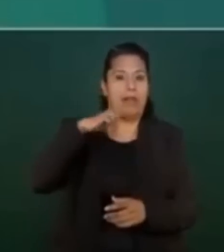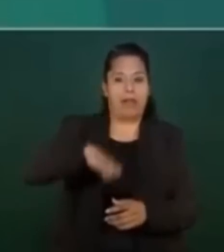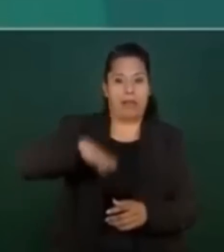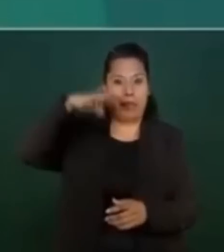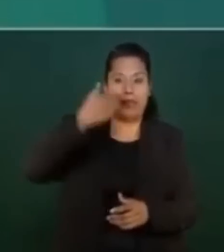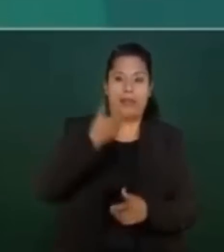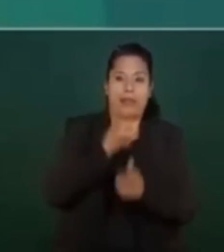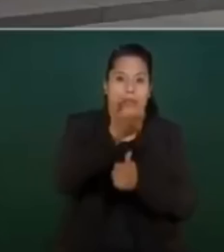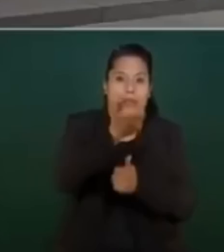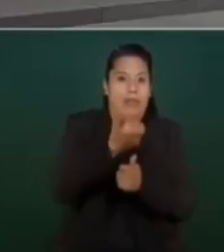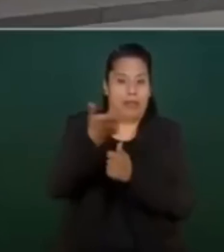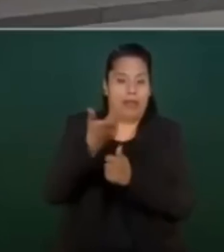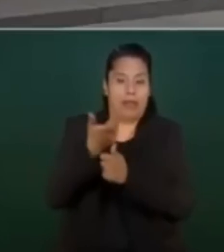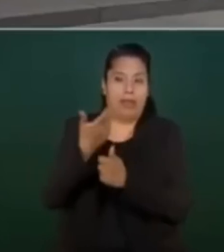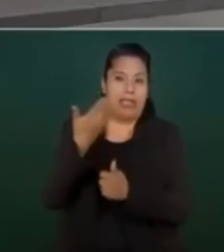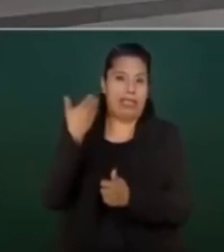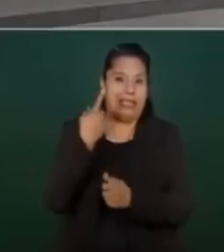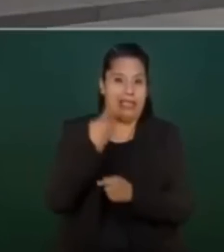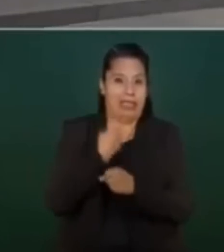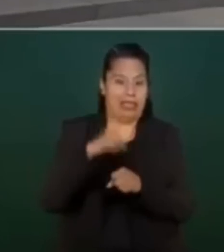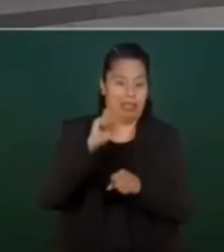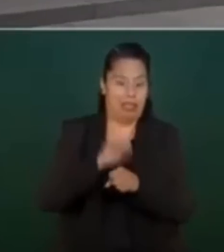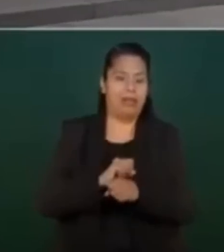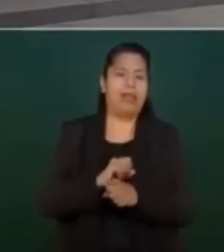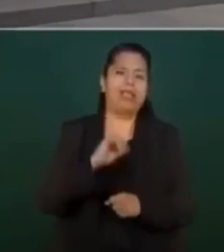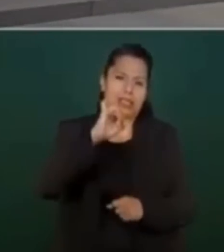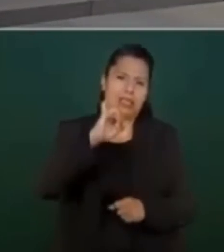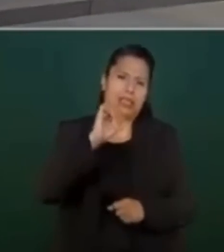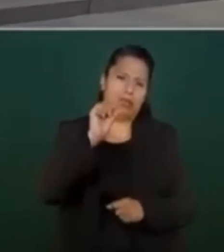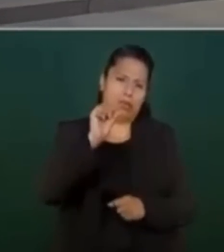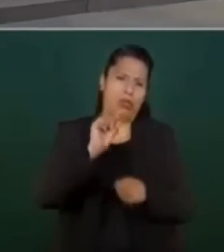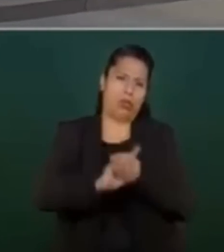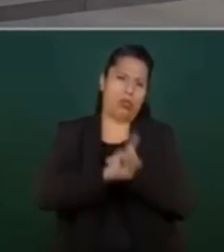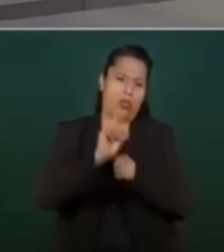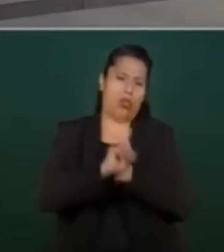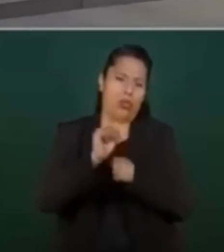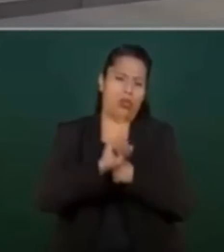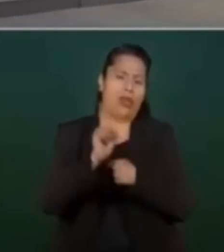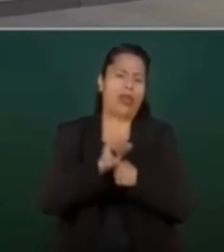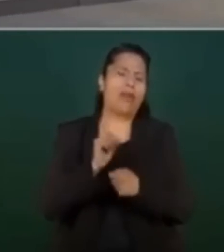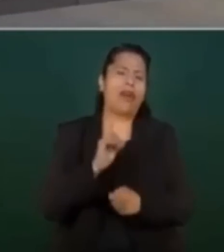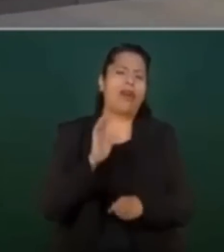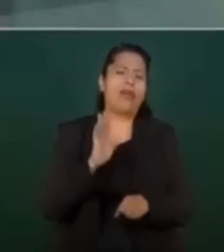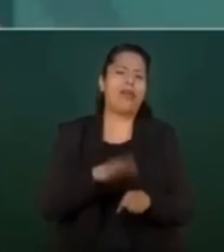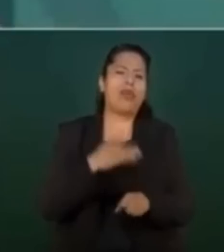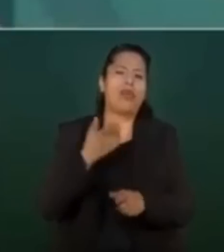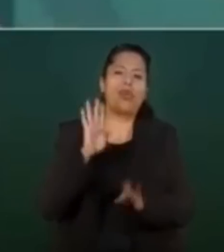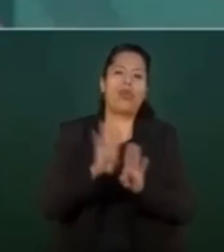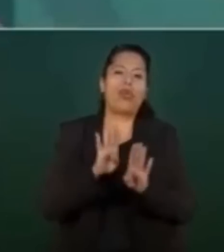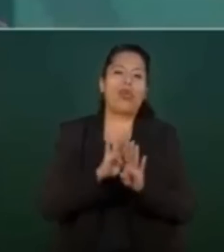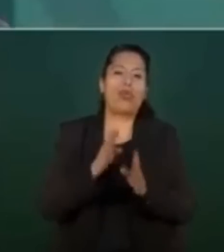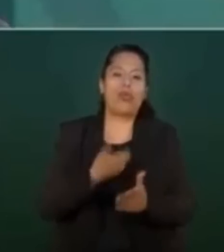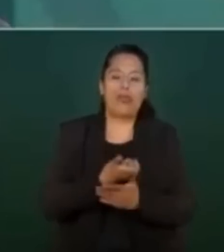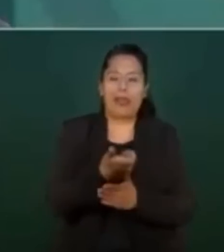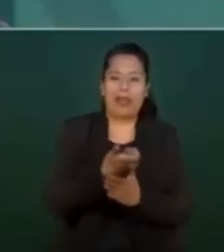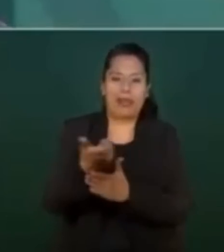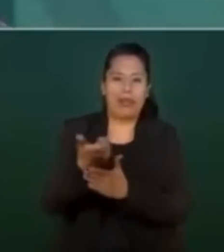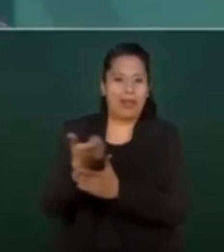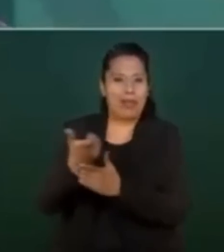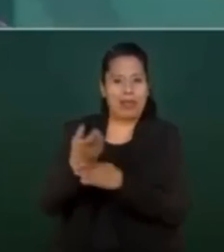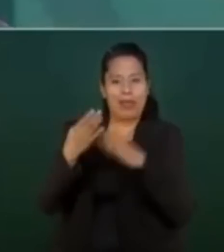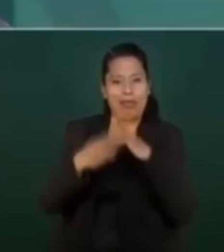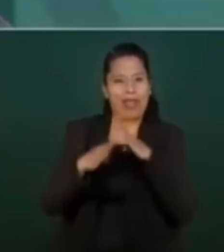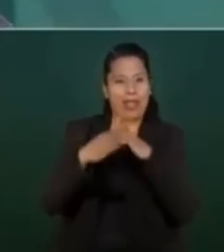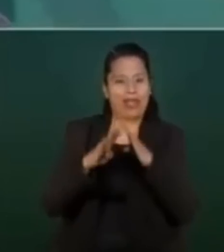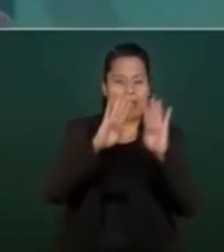hubo algunas dificultades que ya se resolvieron en la dispersión de recursos en el